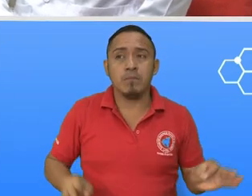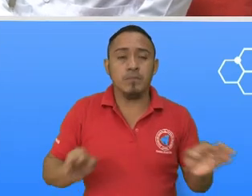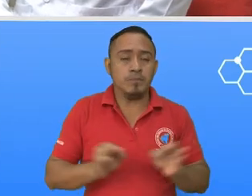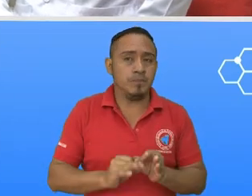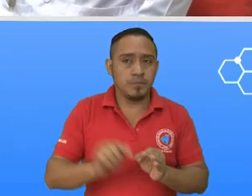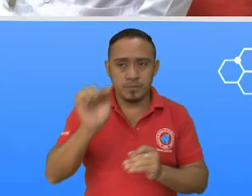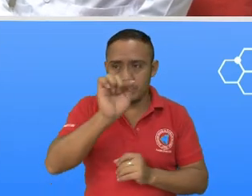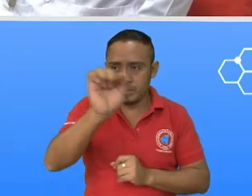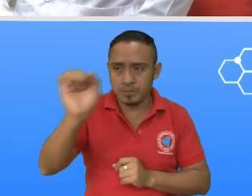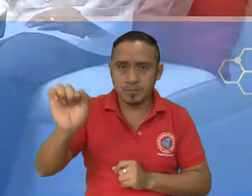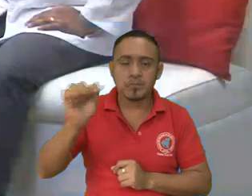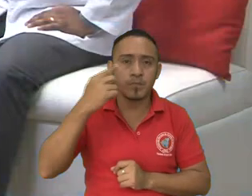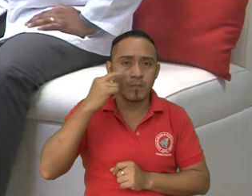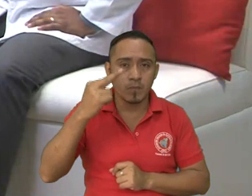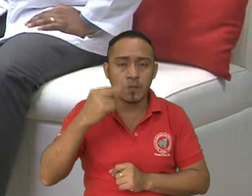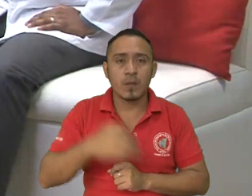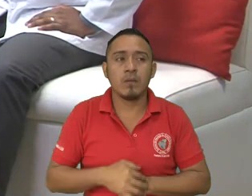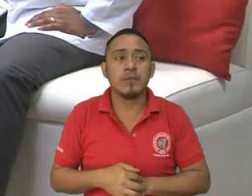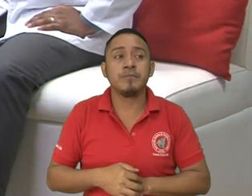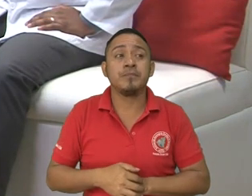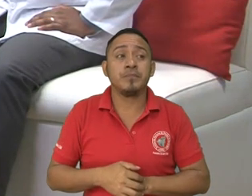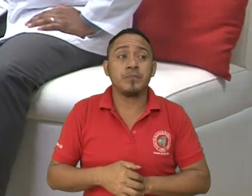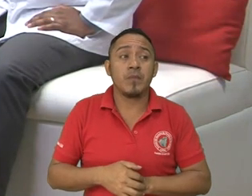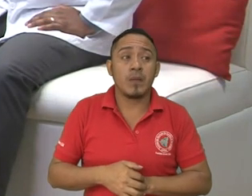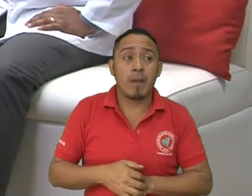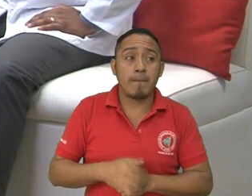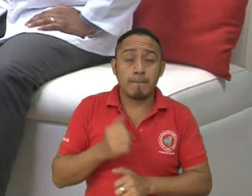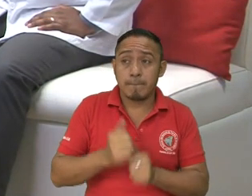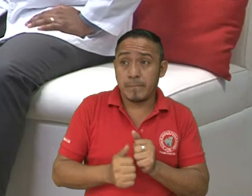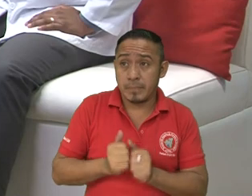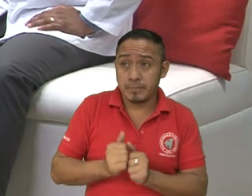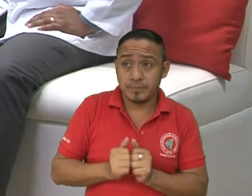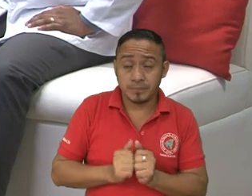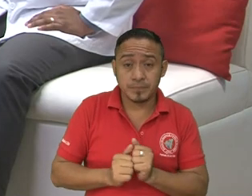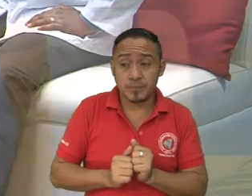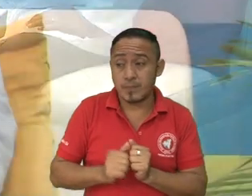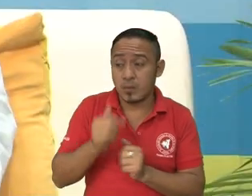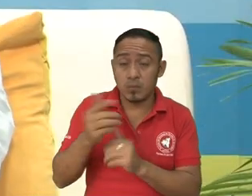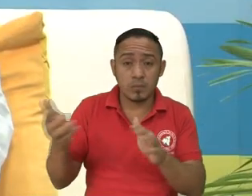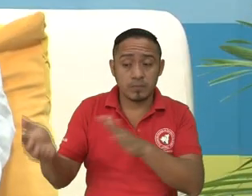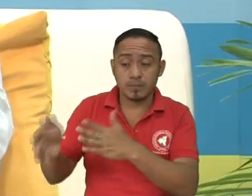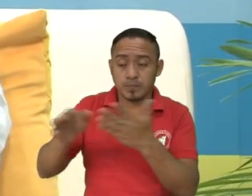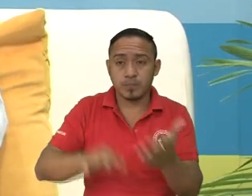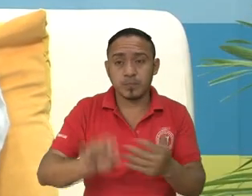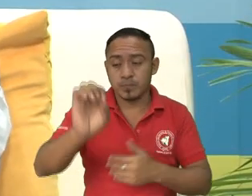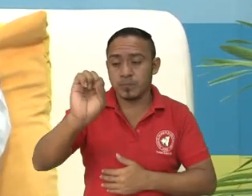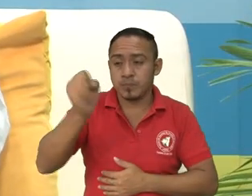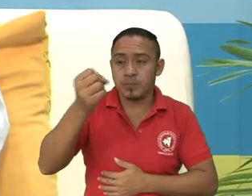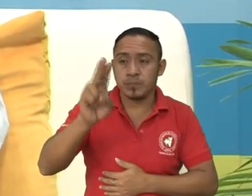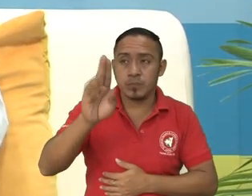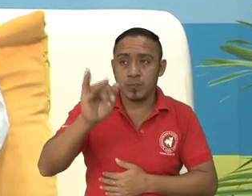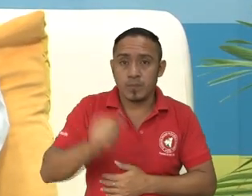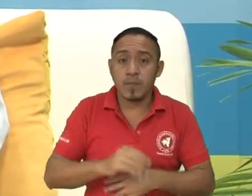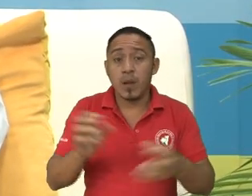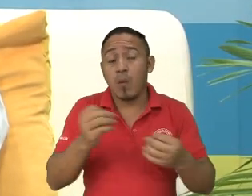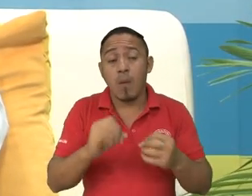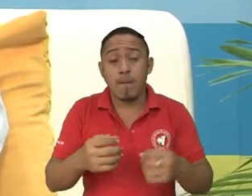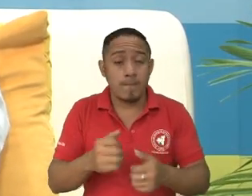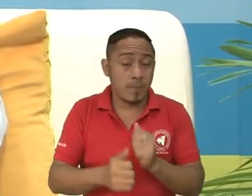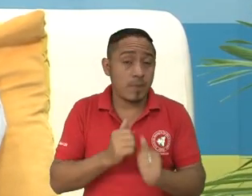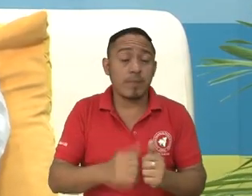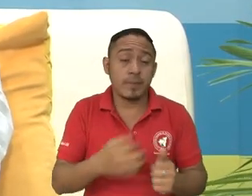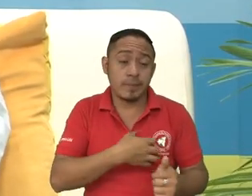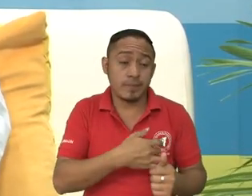que nos están viendo, y si alguna vez tuvieron algún episodio de muerte súbita o tienen alguna arritmia que